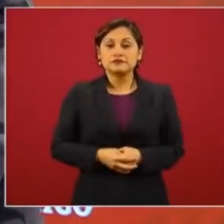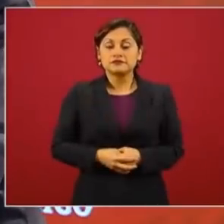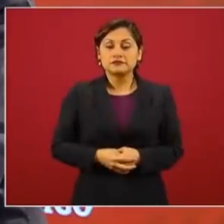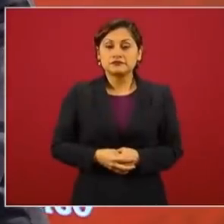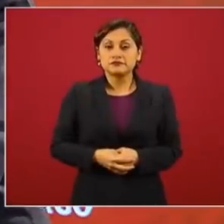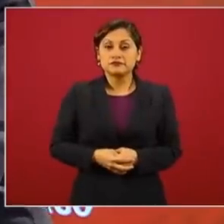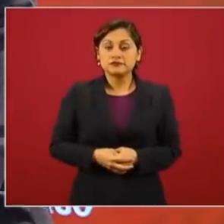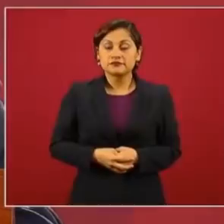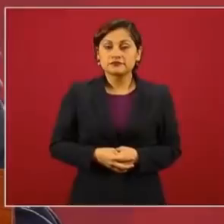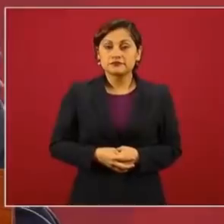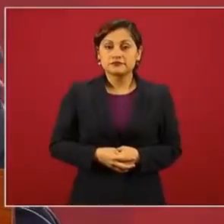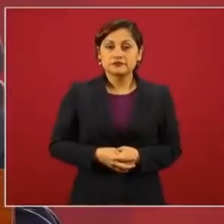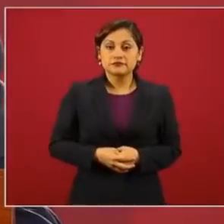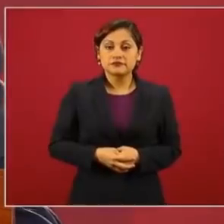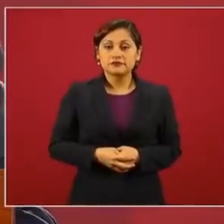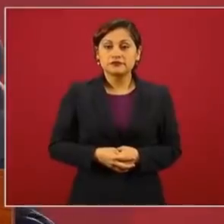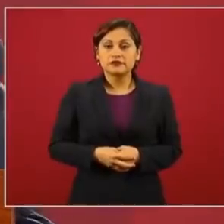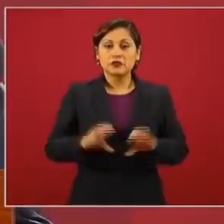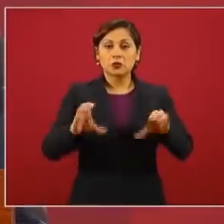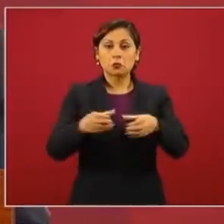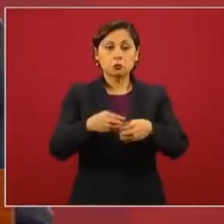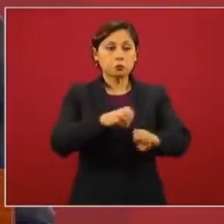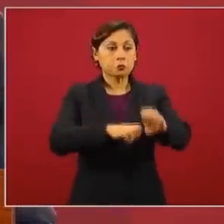de decir monopolio,